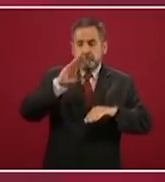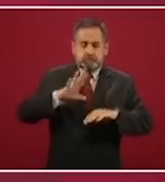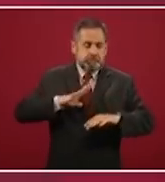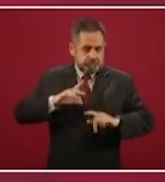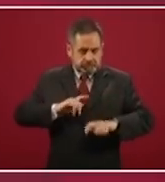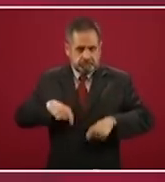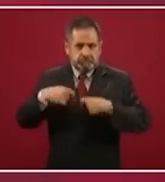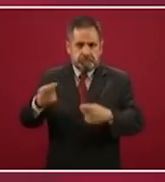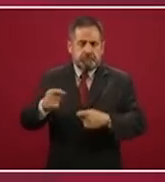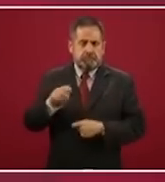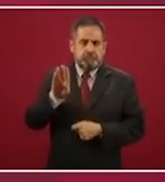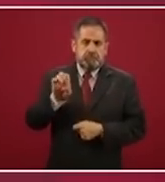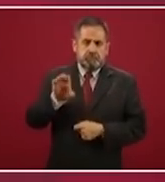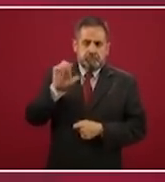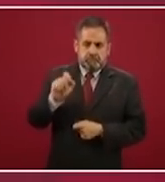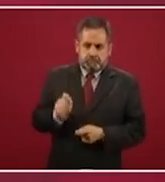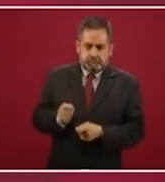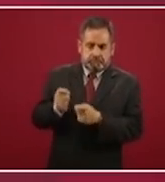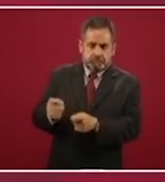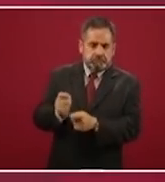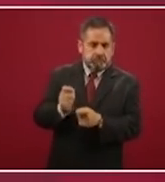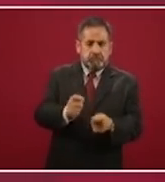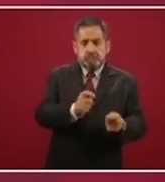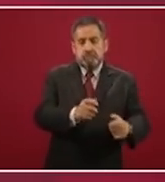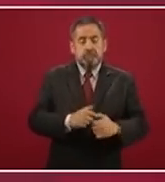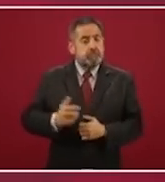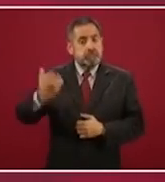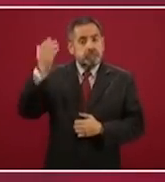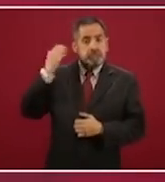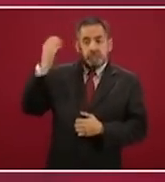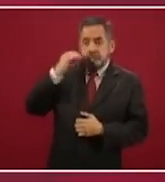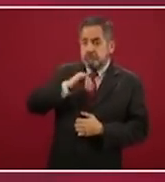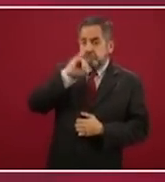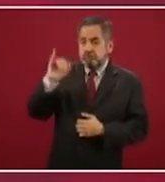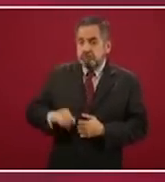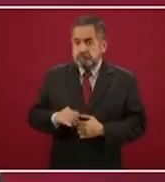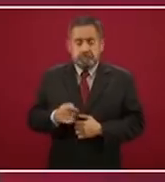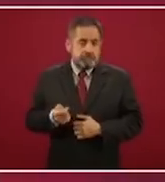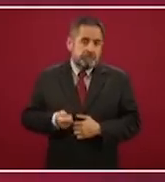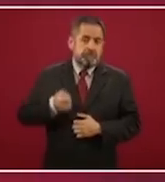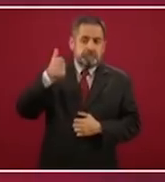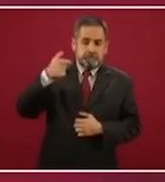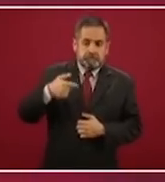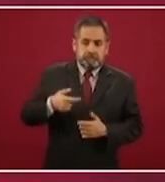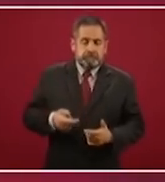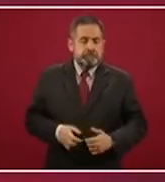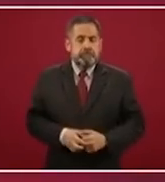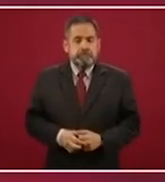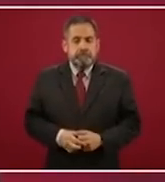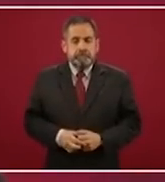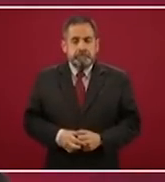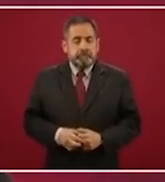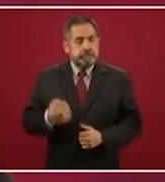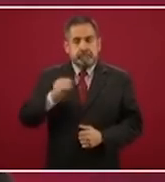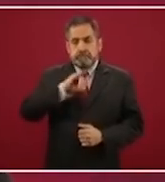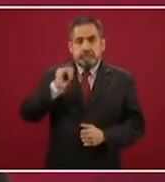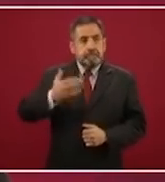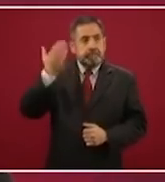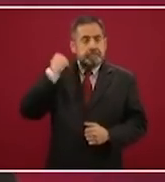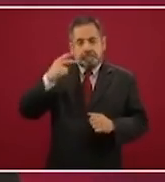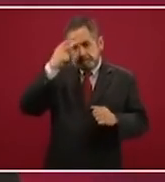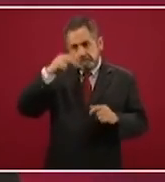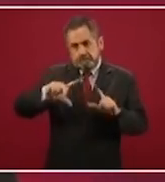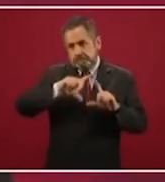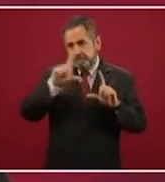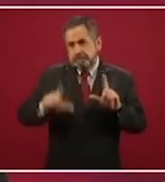beca. Nunca había sucedido esto en el país.